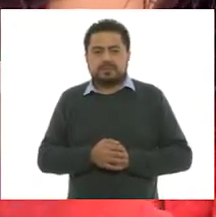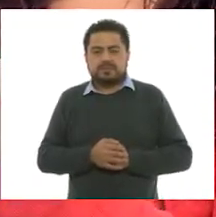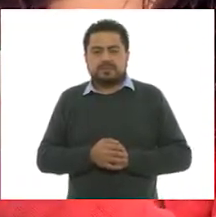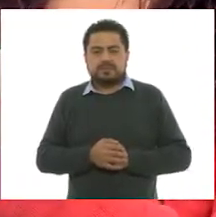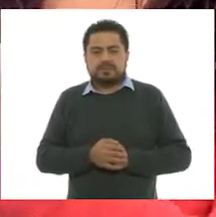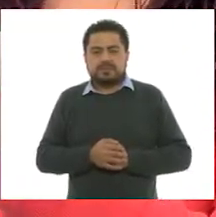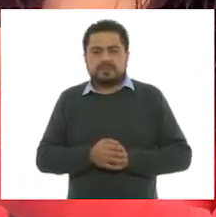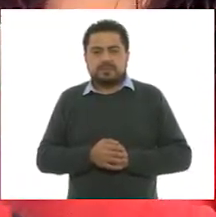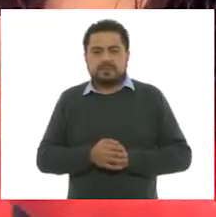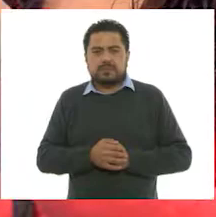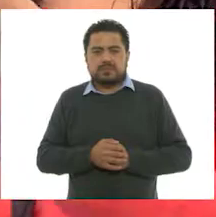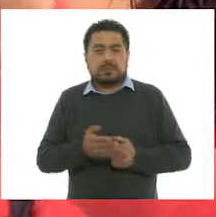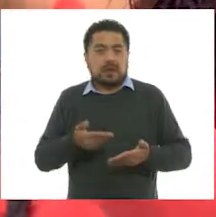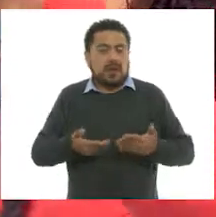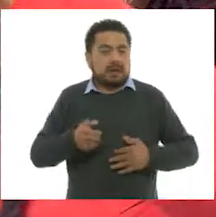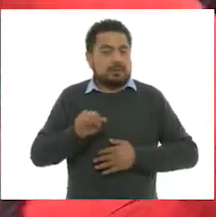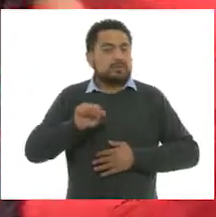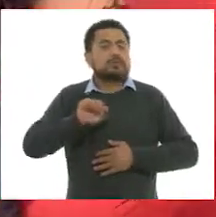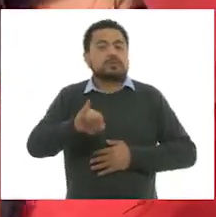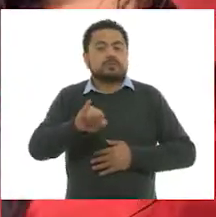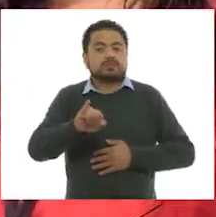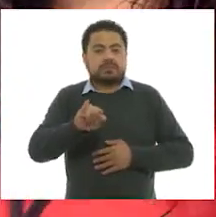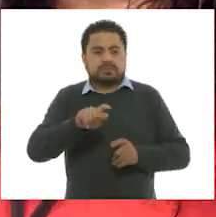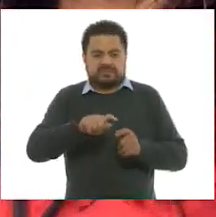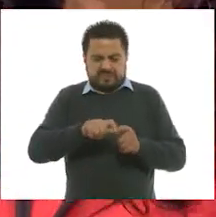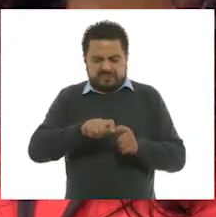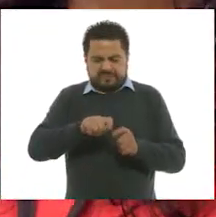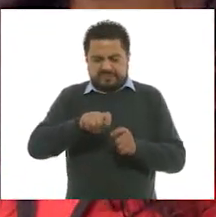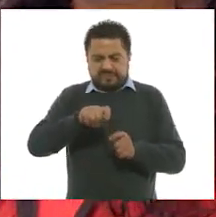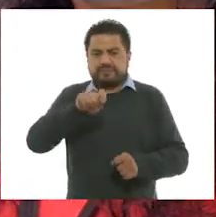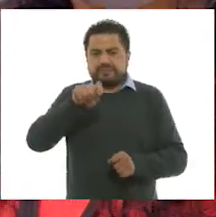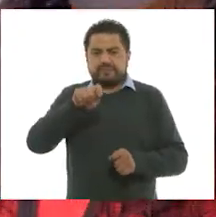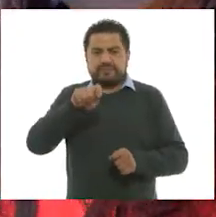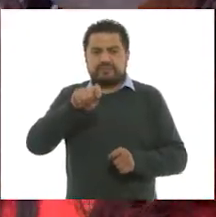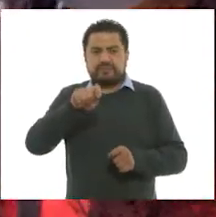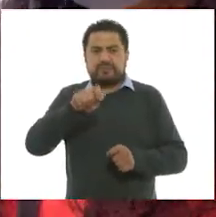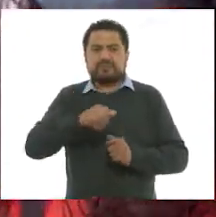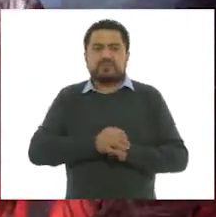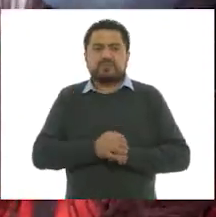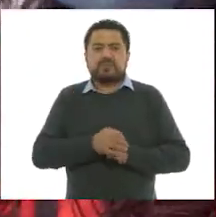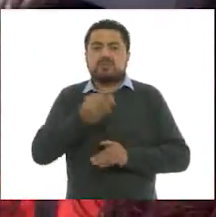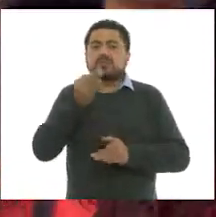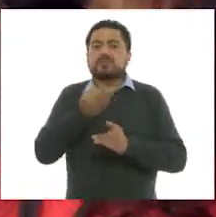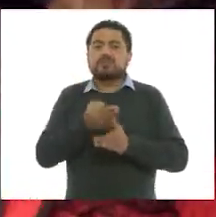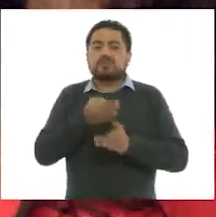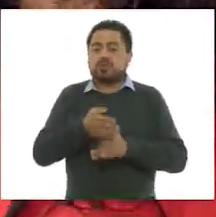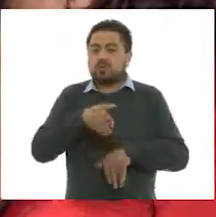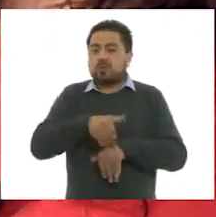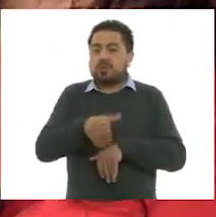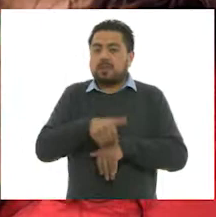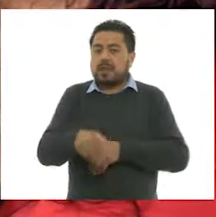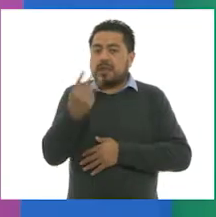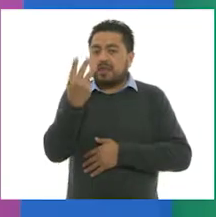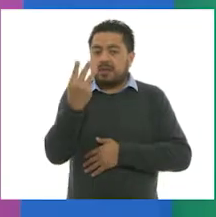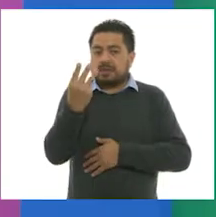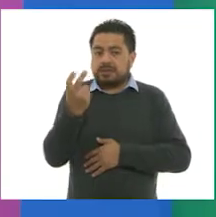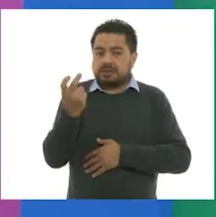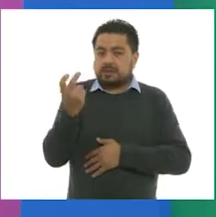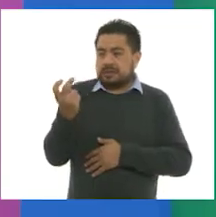1, 2 y 3. Y ahora sí, estiramos. Y nos queda el número 3 o